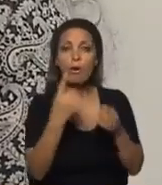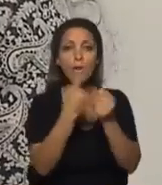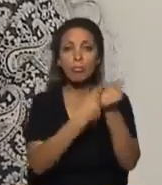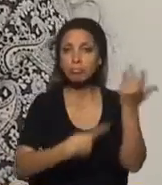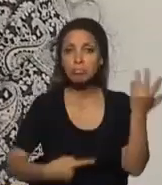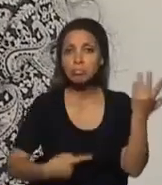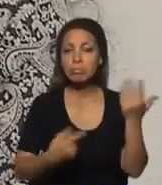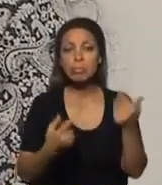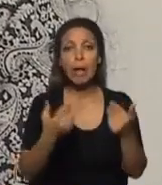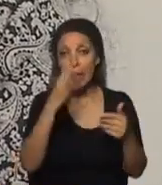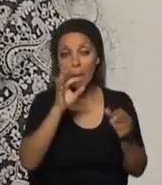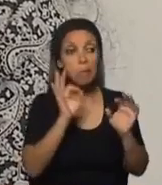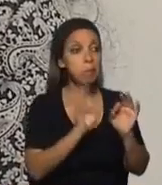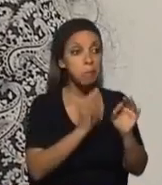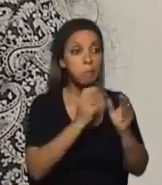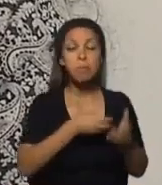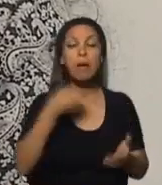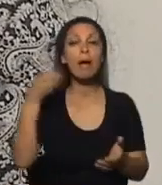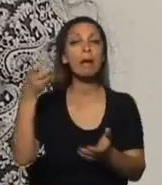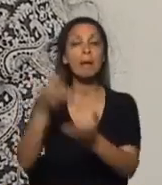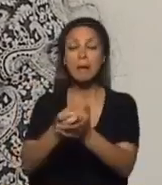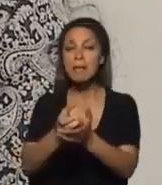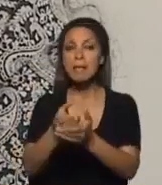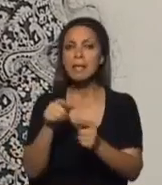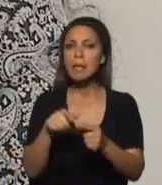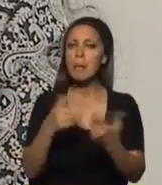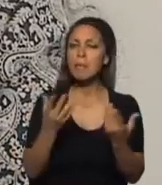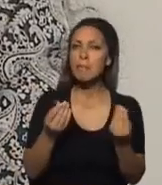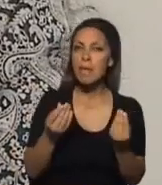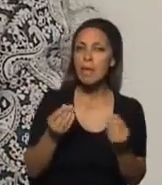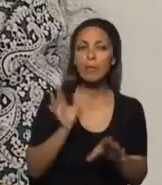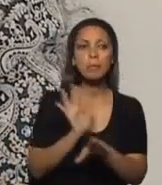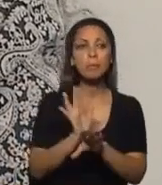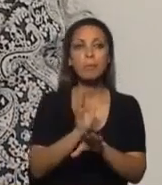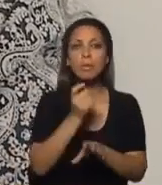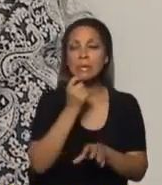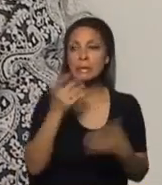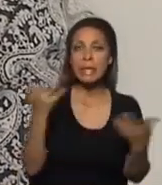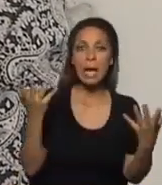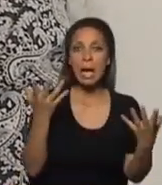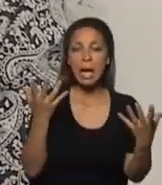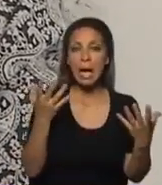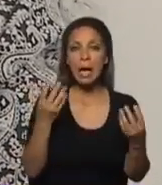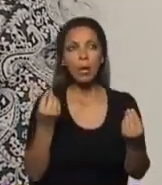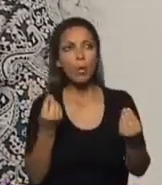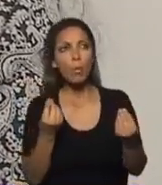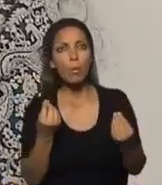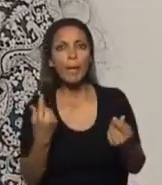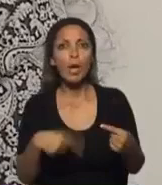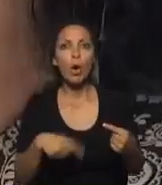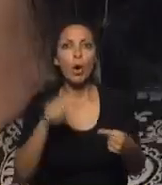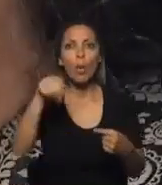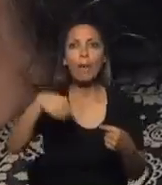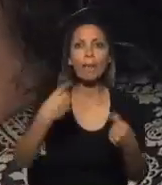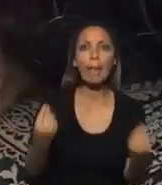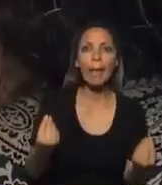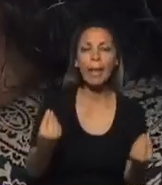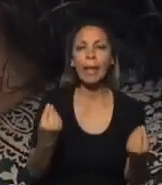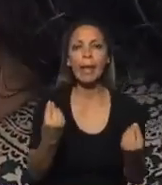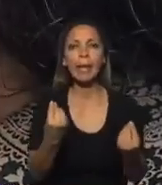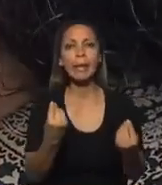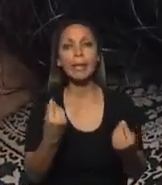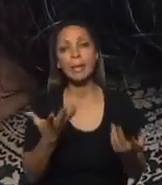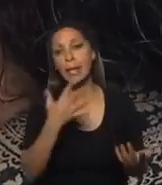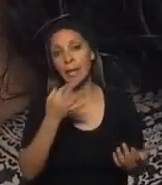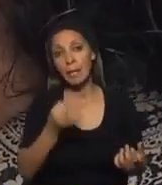hacer invertir el dinero como si fuera una decisión que podemos tomar. ¿Cómo lo vamos a invertir? ¿Qué riesgo vamos a correr? Claro, esto es para